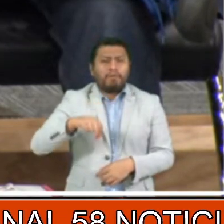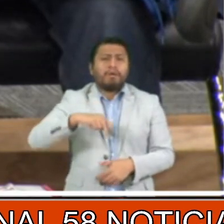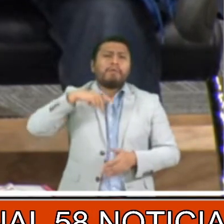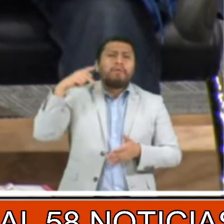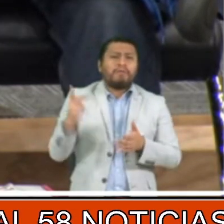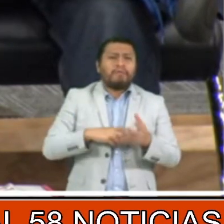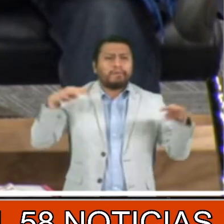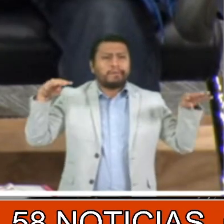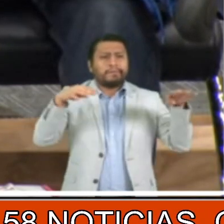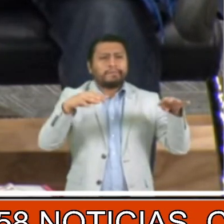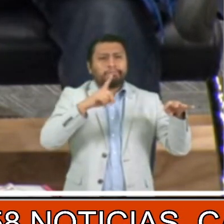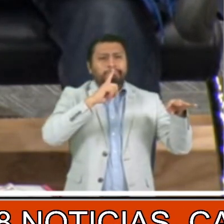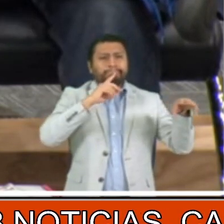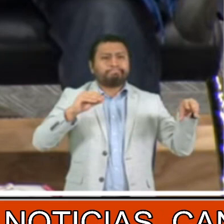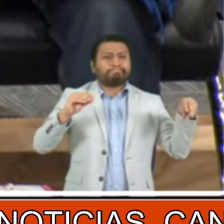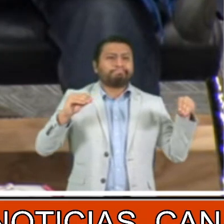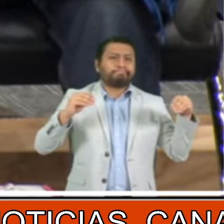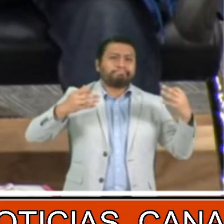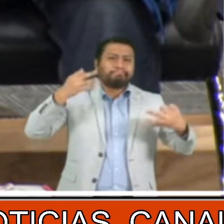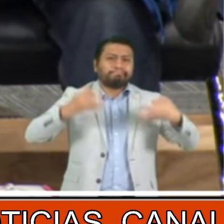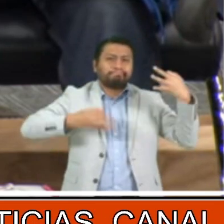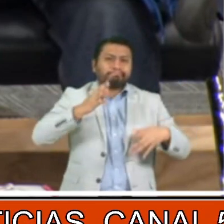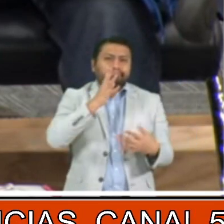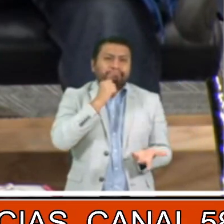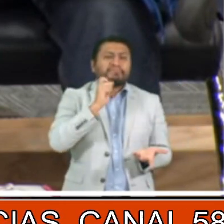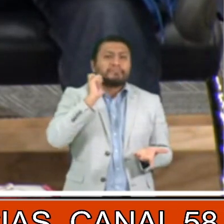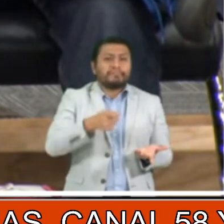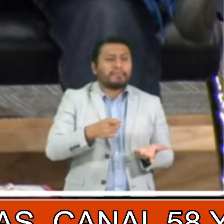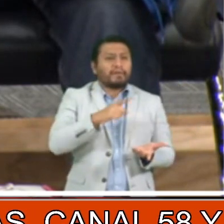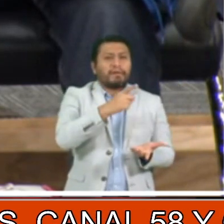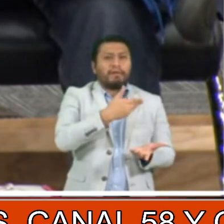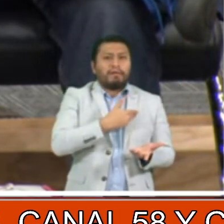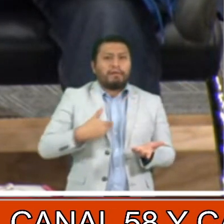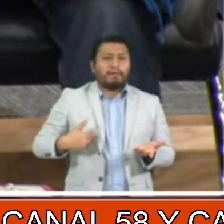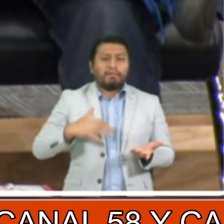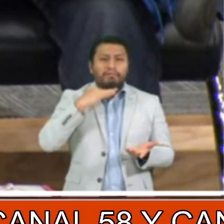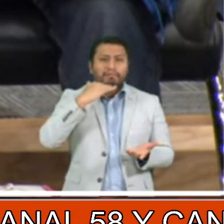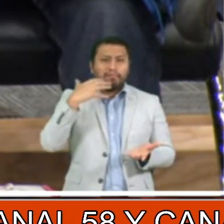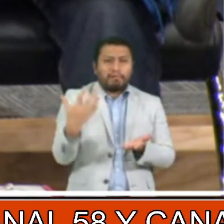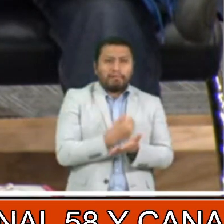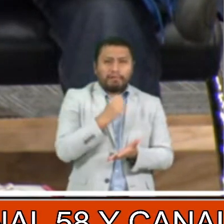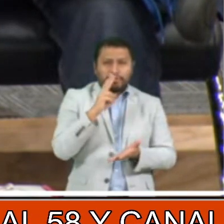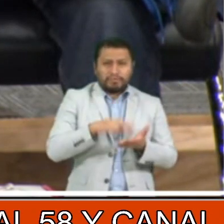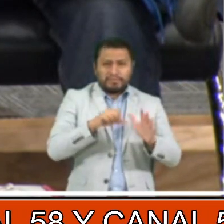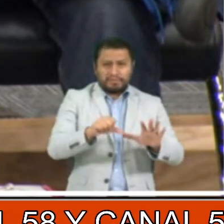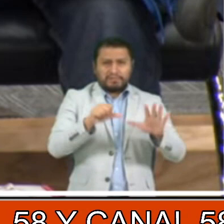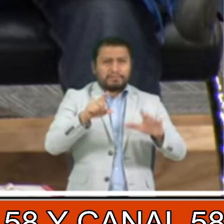imposibilidad jurídica de quitarle lo que de manera ilegal e ilegítima se le adjudicó en